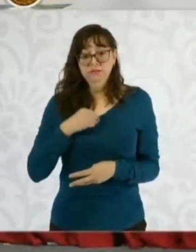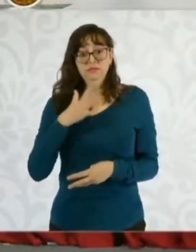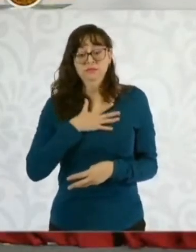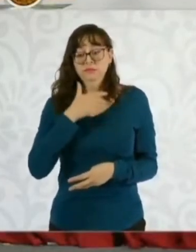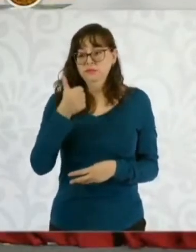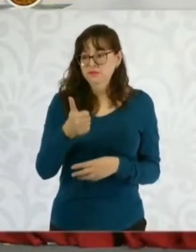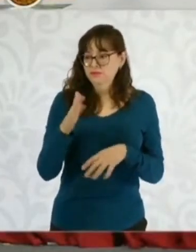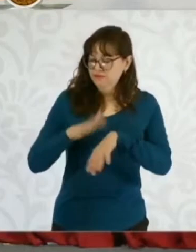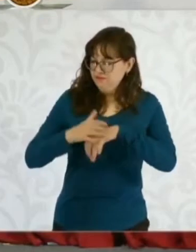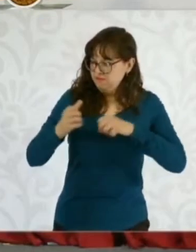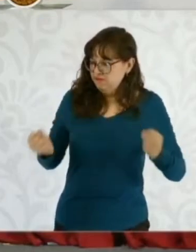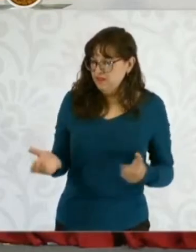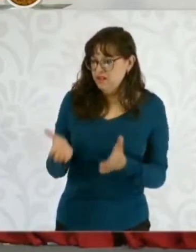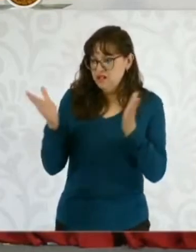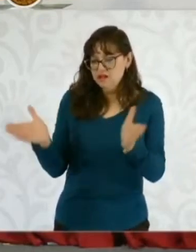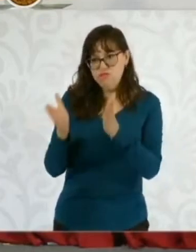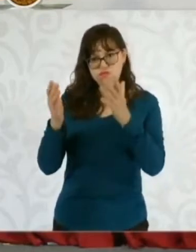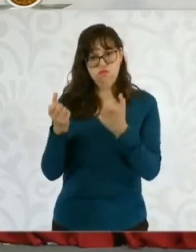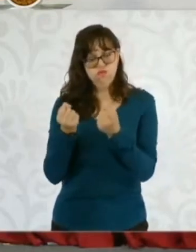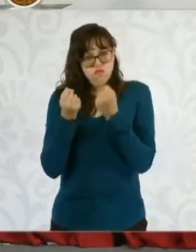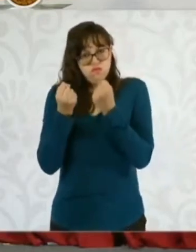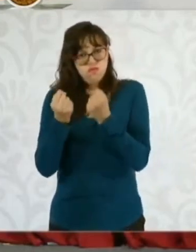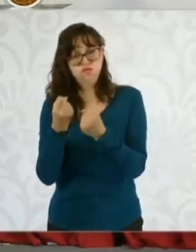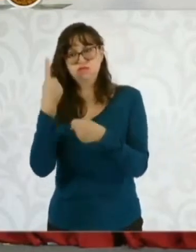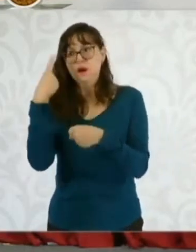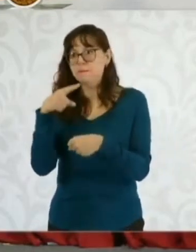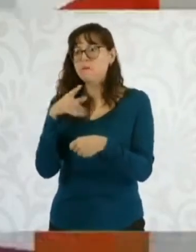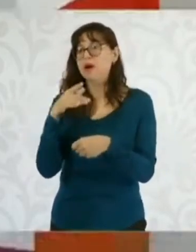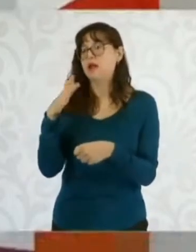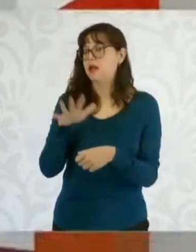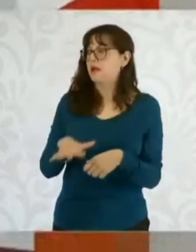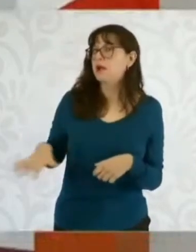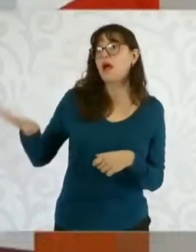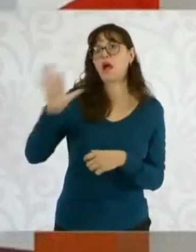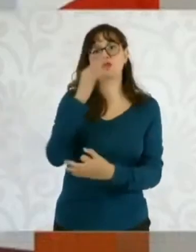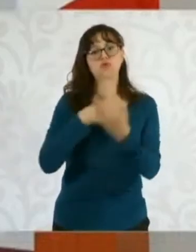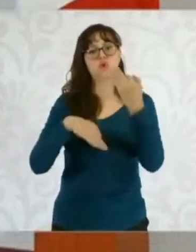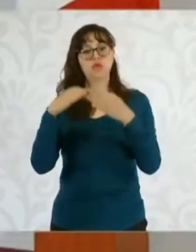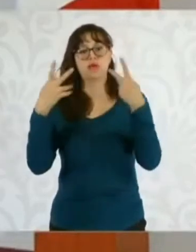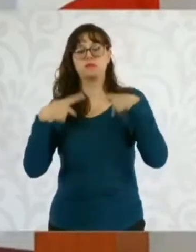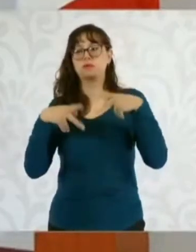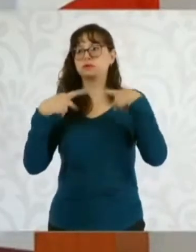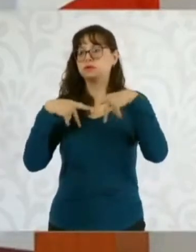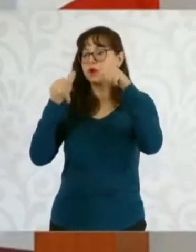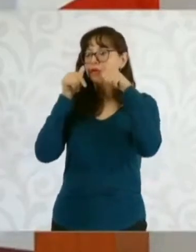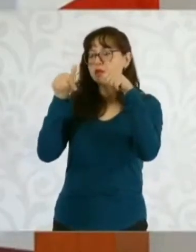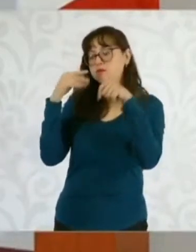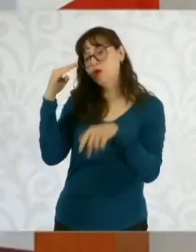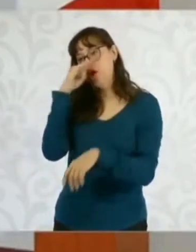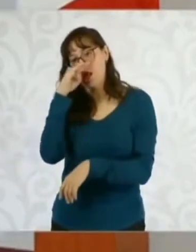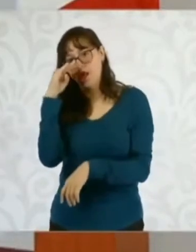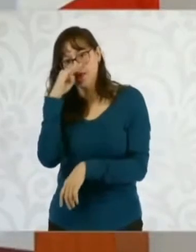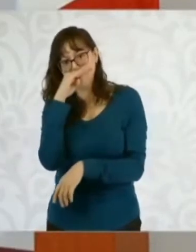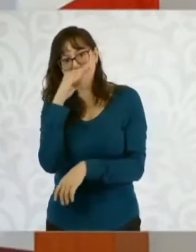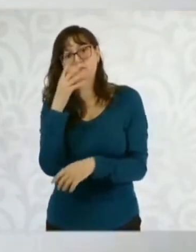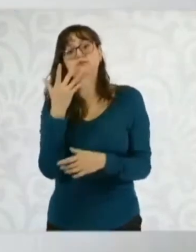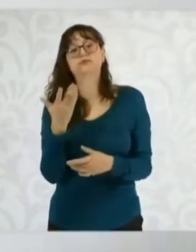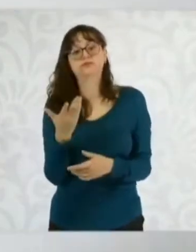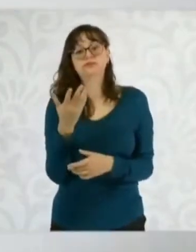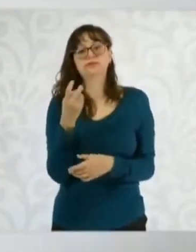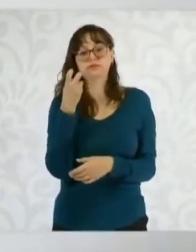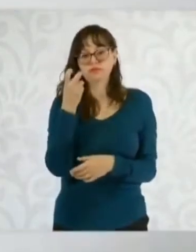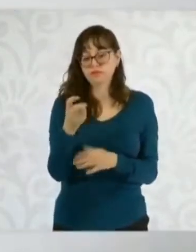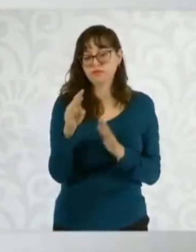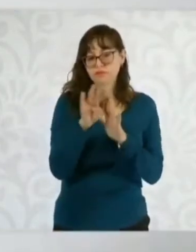la institución que atiende con calidad y gratuidad a toda la población sin seguridad social. Estaremos